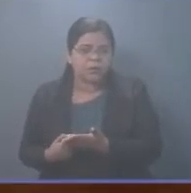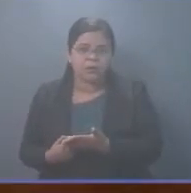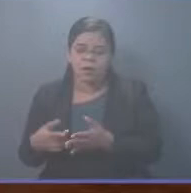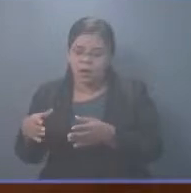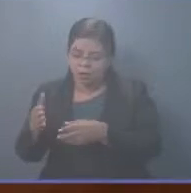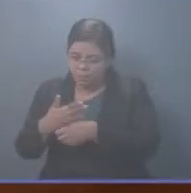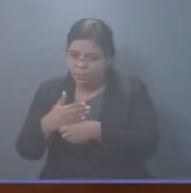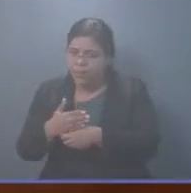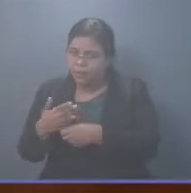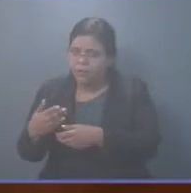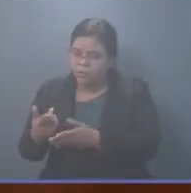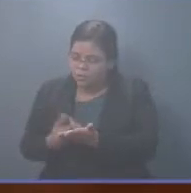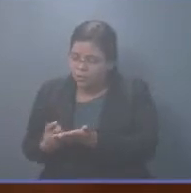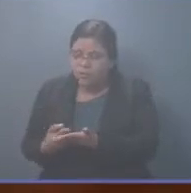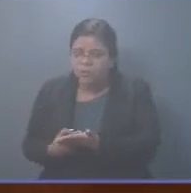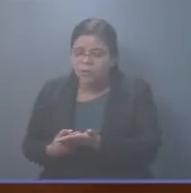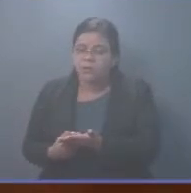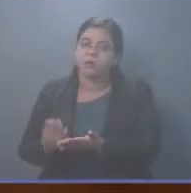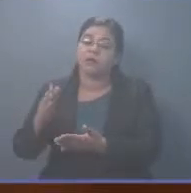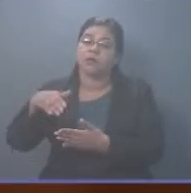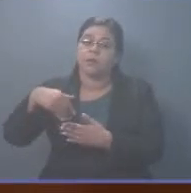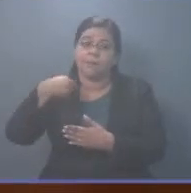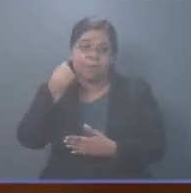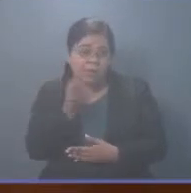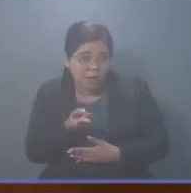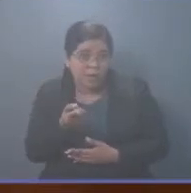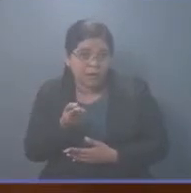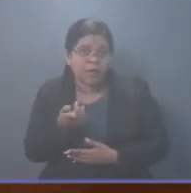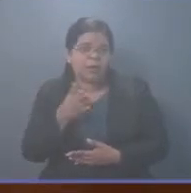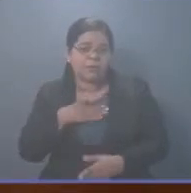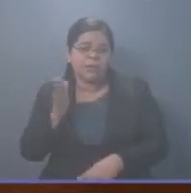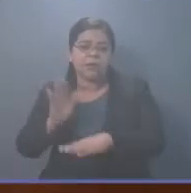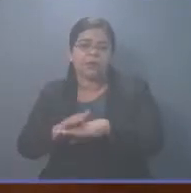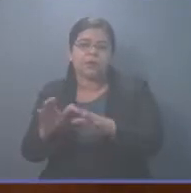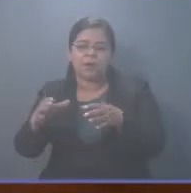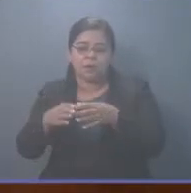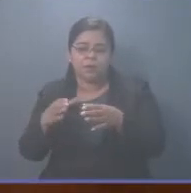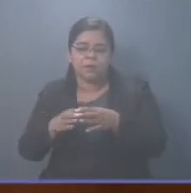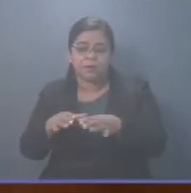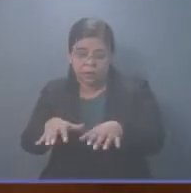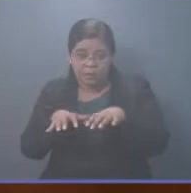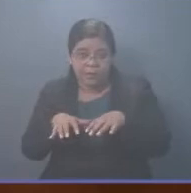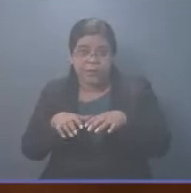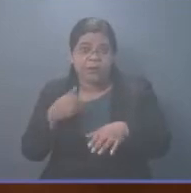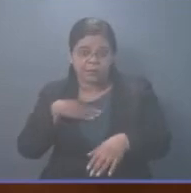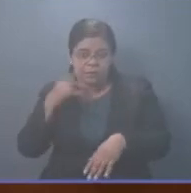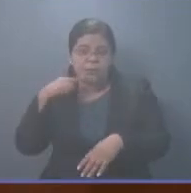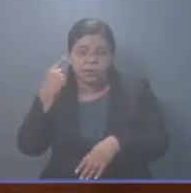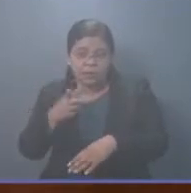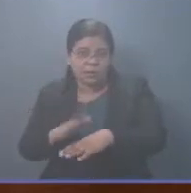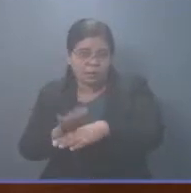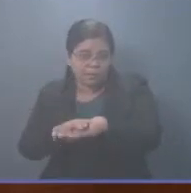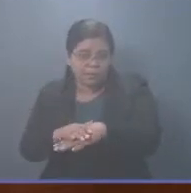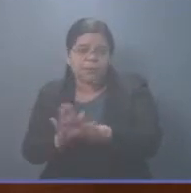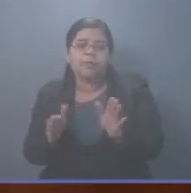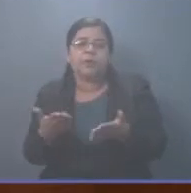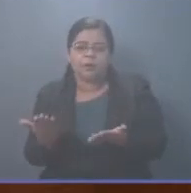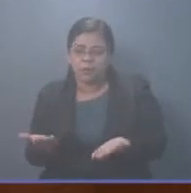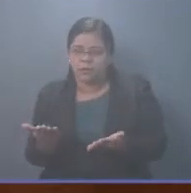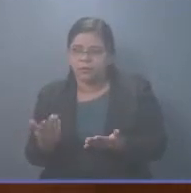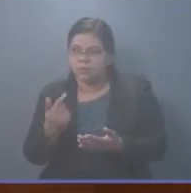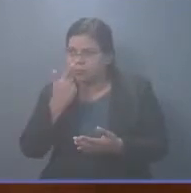los grupos parlamentarios y el día de mañana voy a convocar a comisión durante la plenaria para